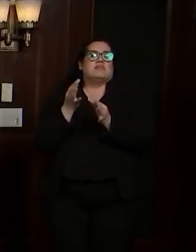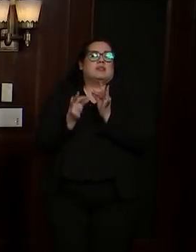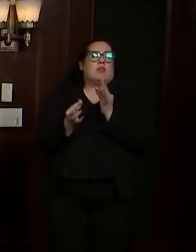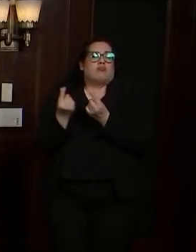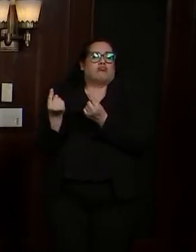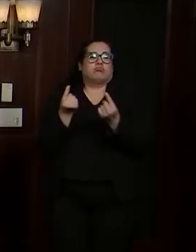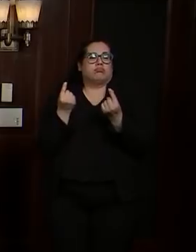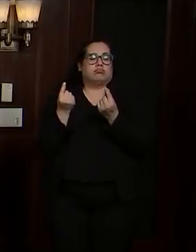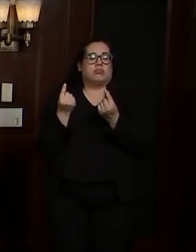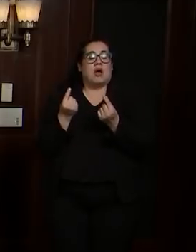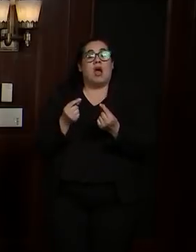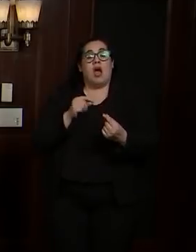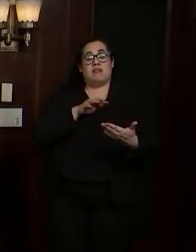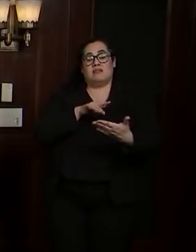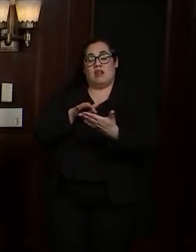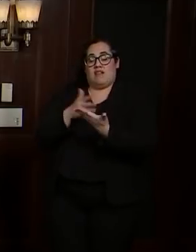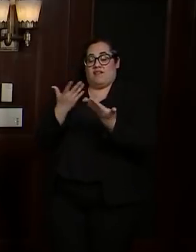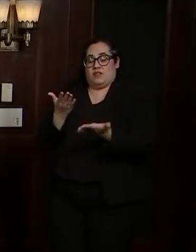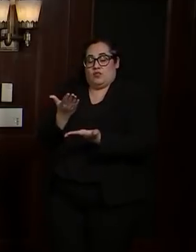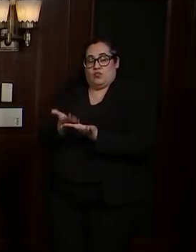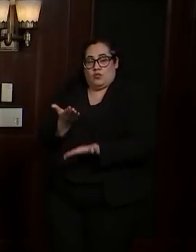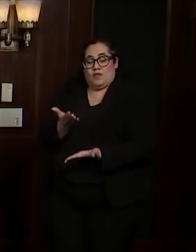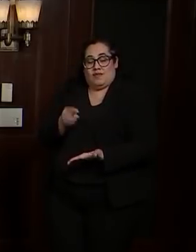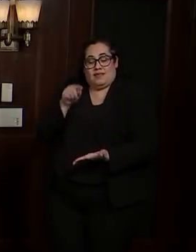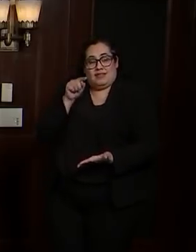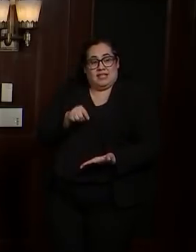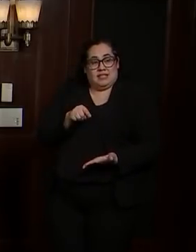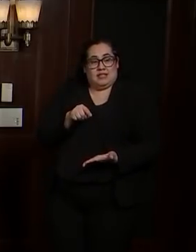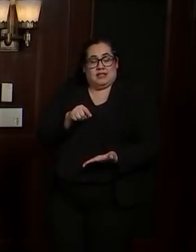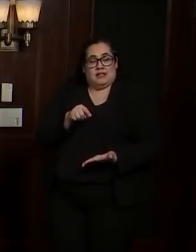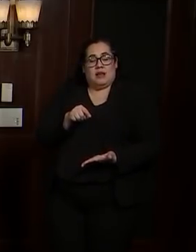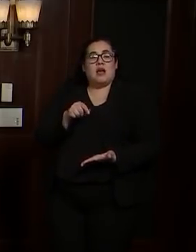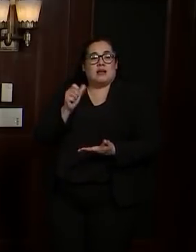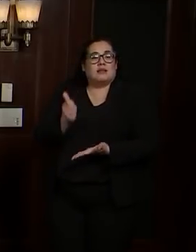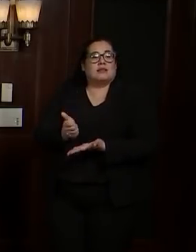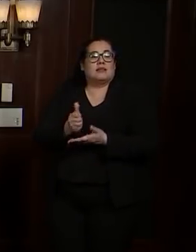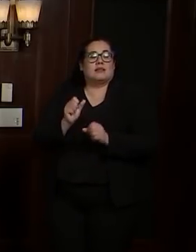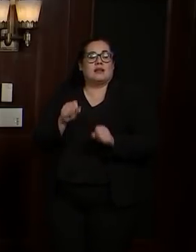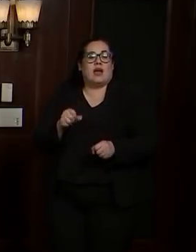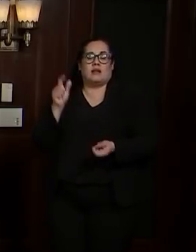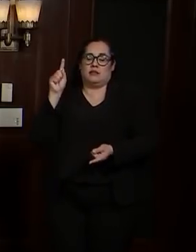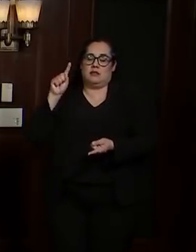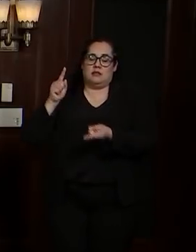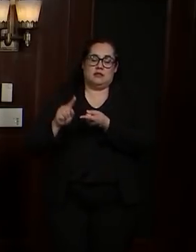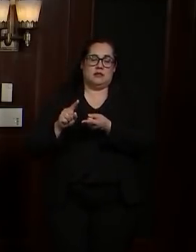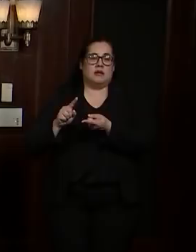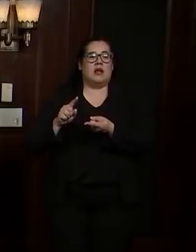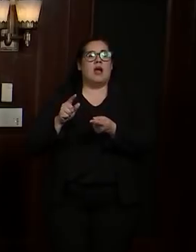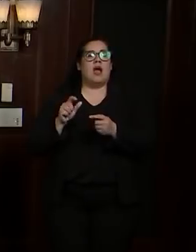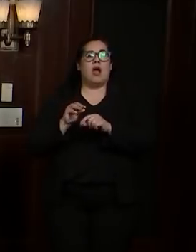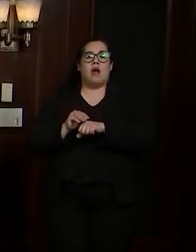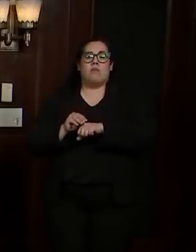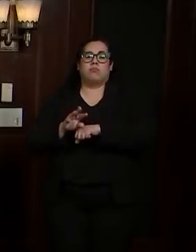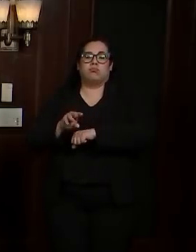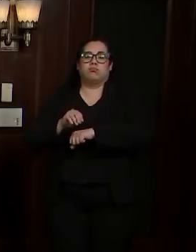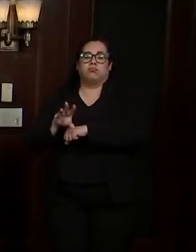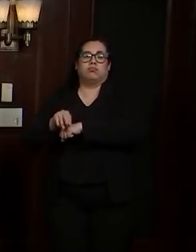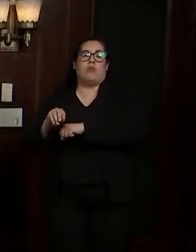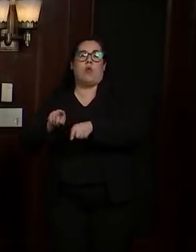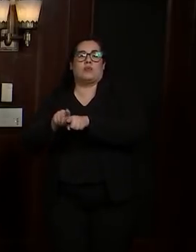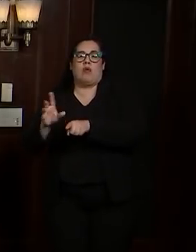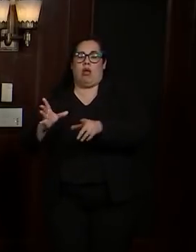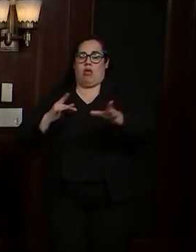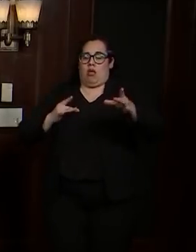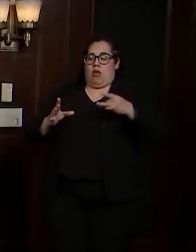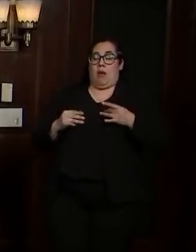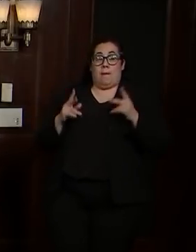esenciales. Estudios indican que esto puede disminuir el contagio del virus por